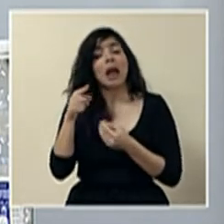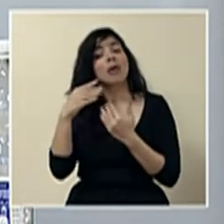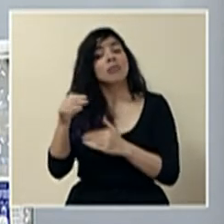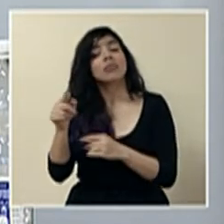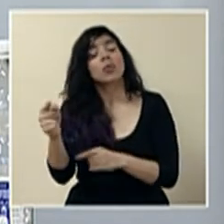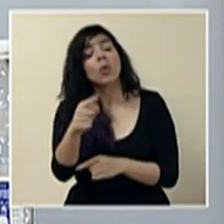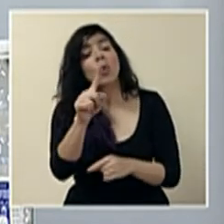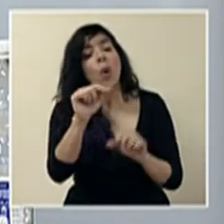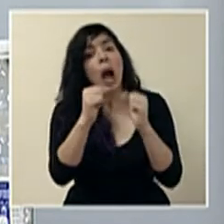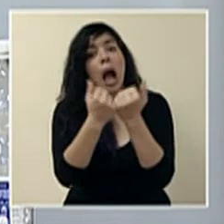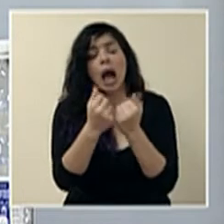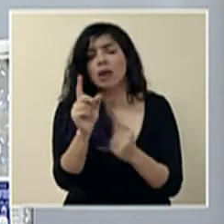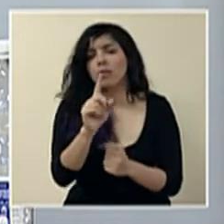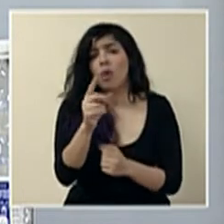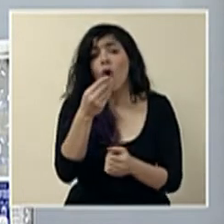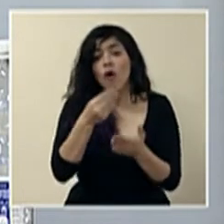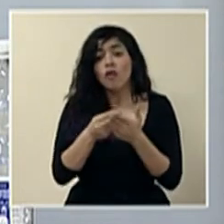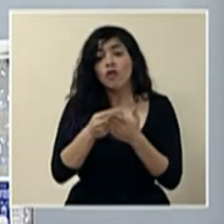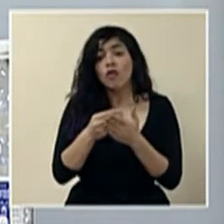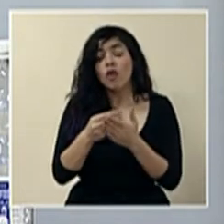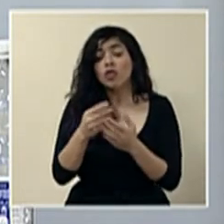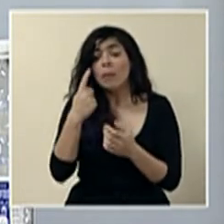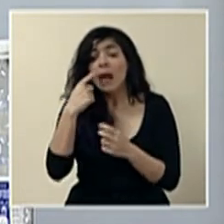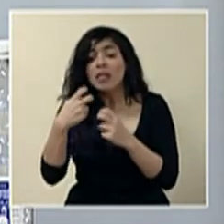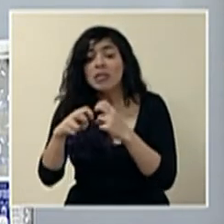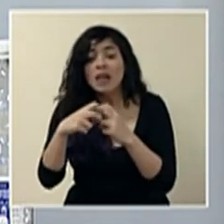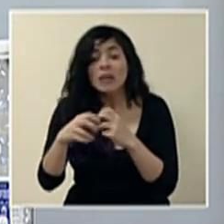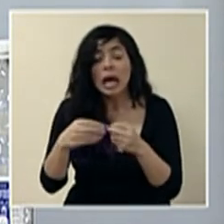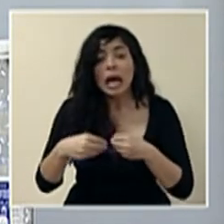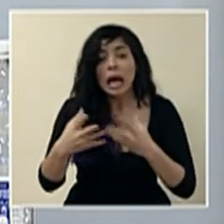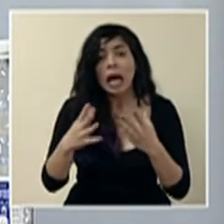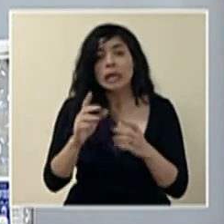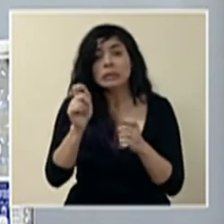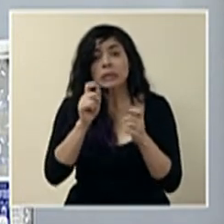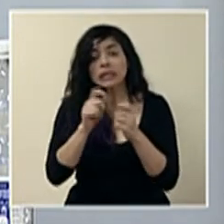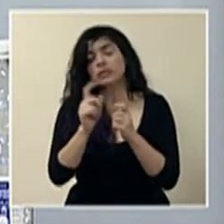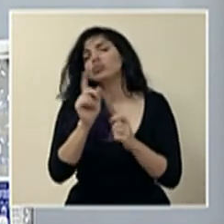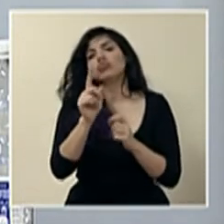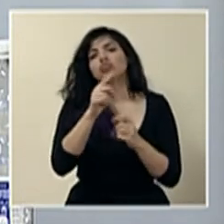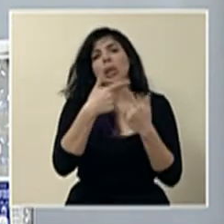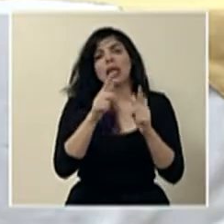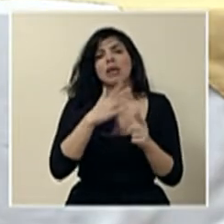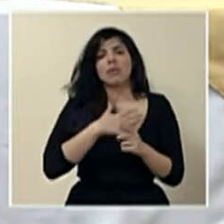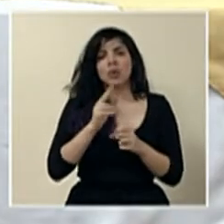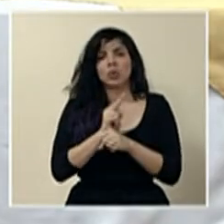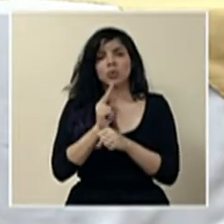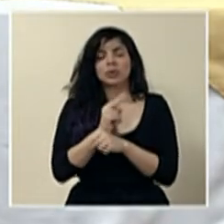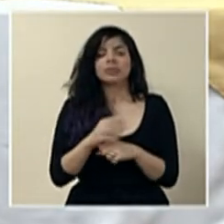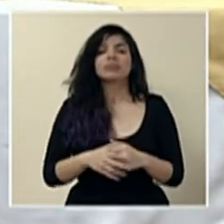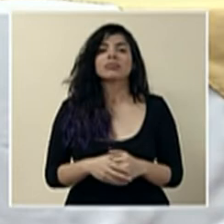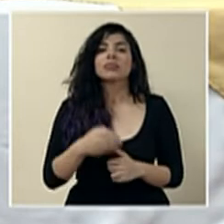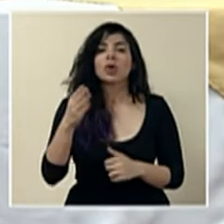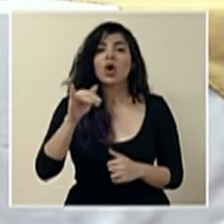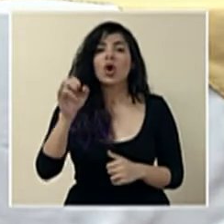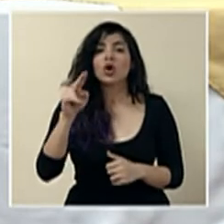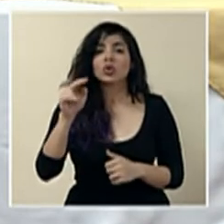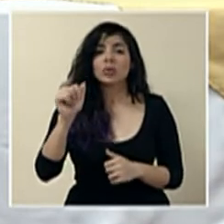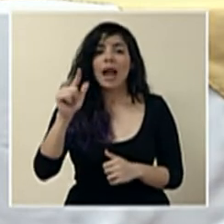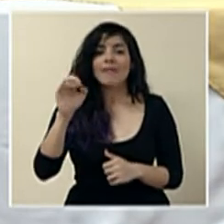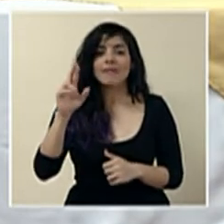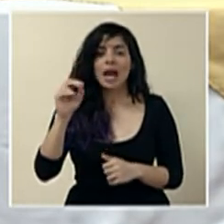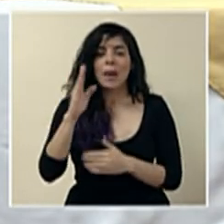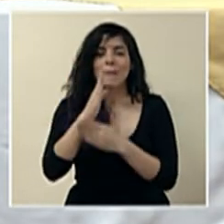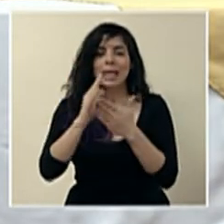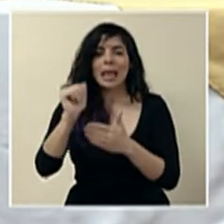en particular ni a financiar ninguna transferencia o gasto específico. Josué Alfaro de ameliarueda.com